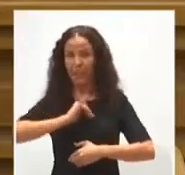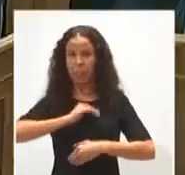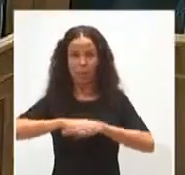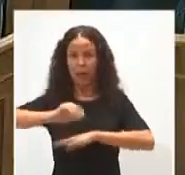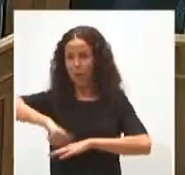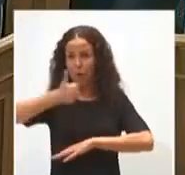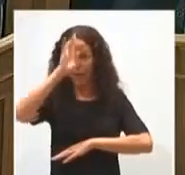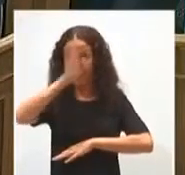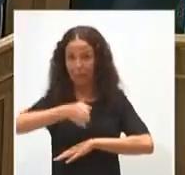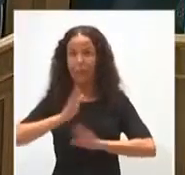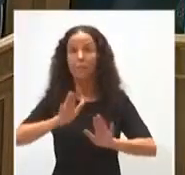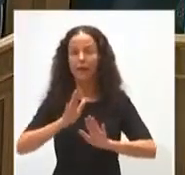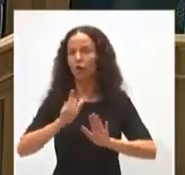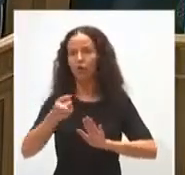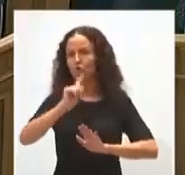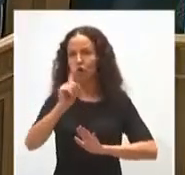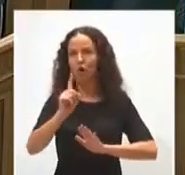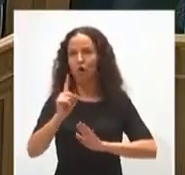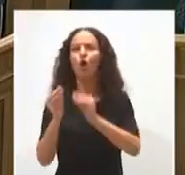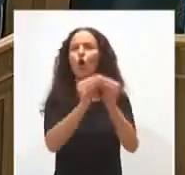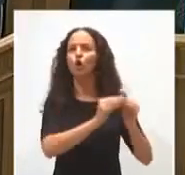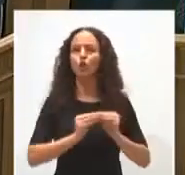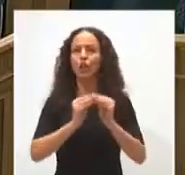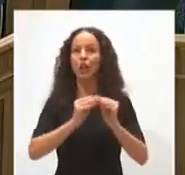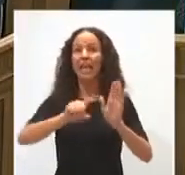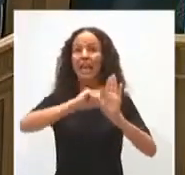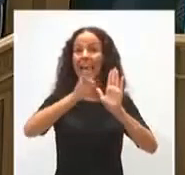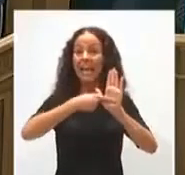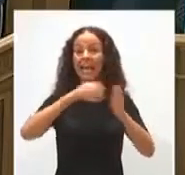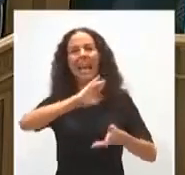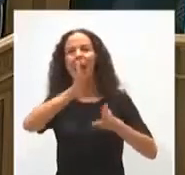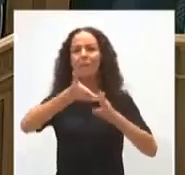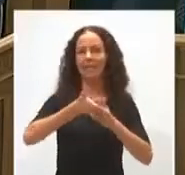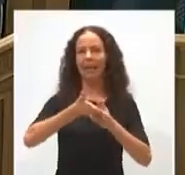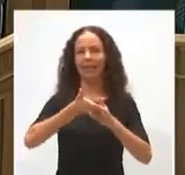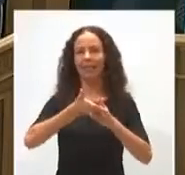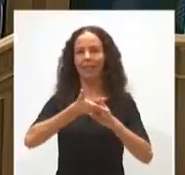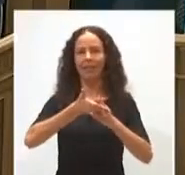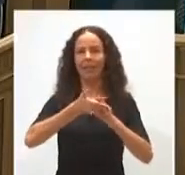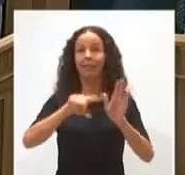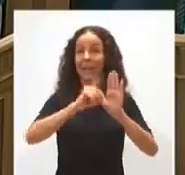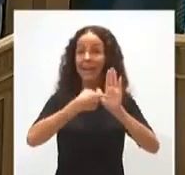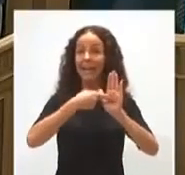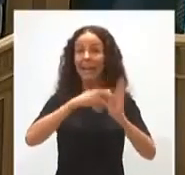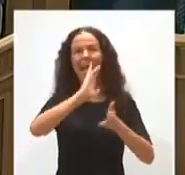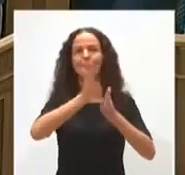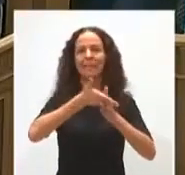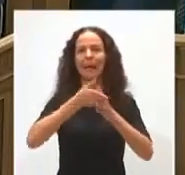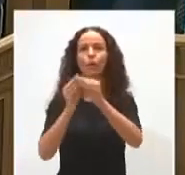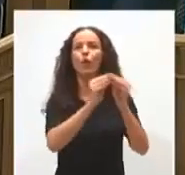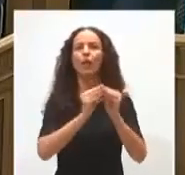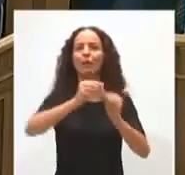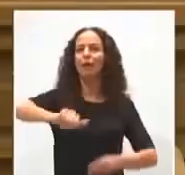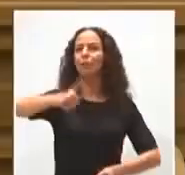esos consensos y en la mitad prácticamente y de las leyes la mitad prácticamente por unanimidad de